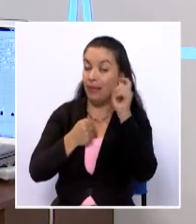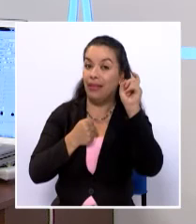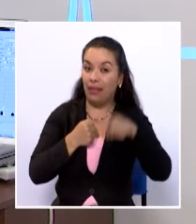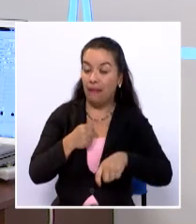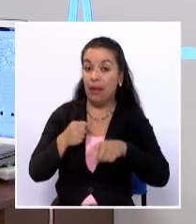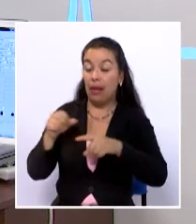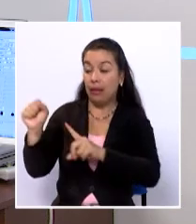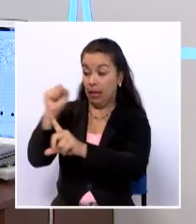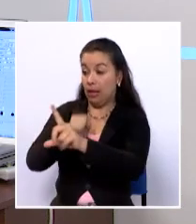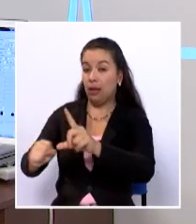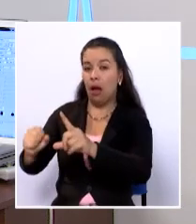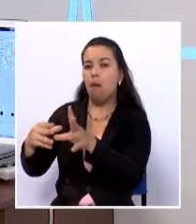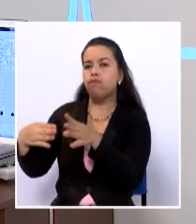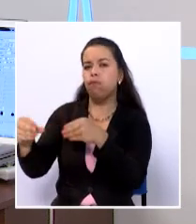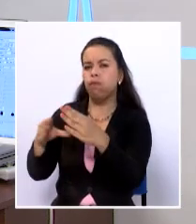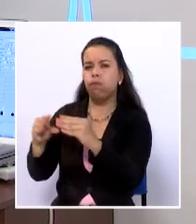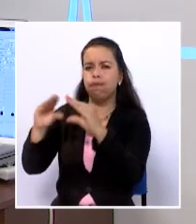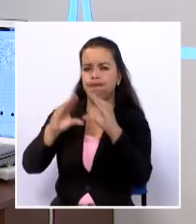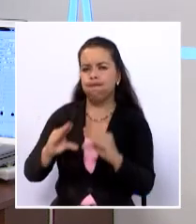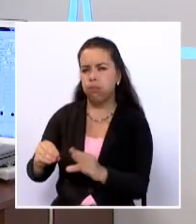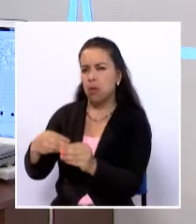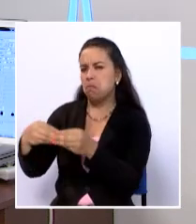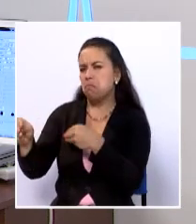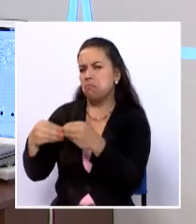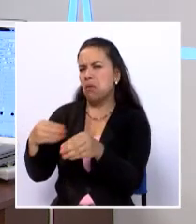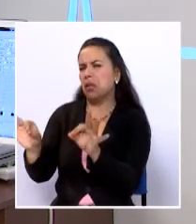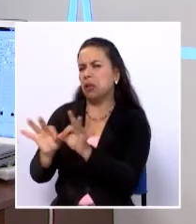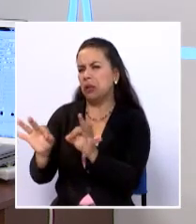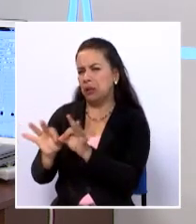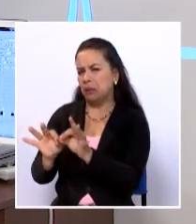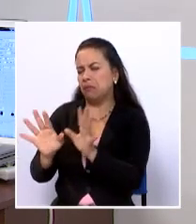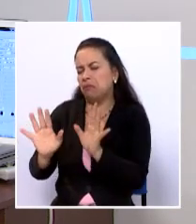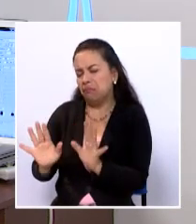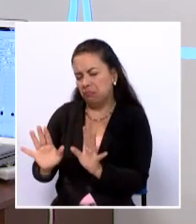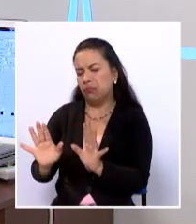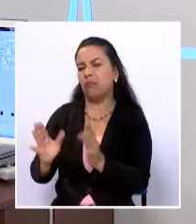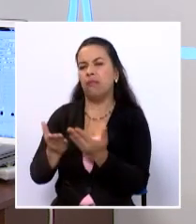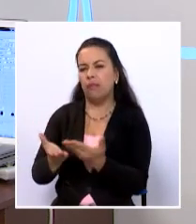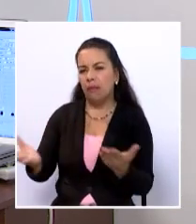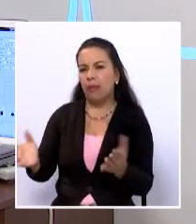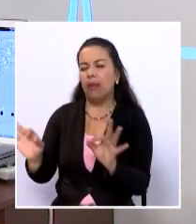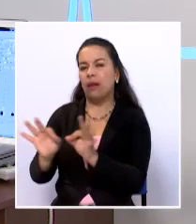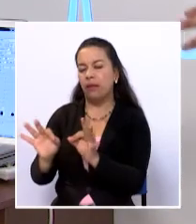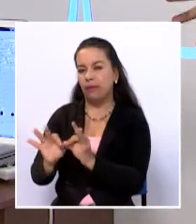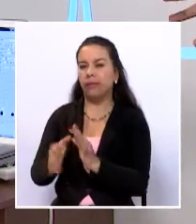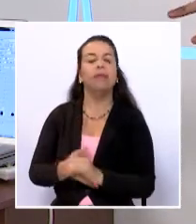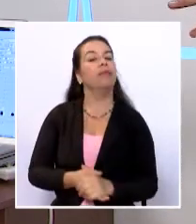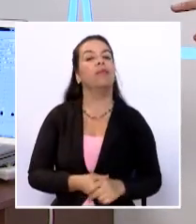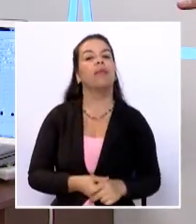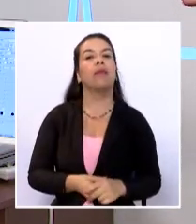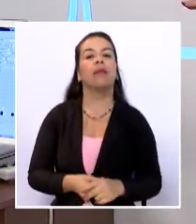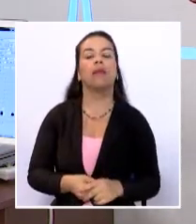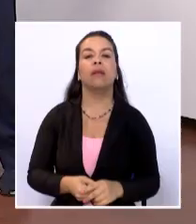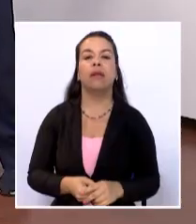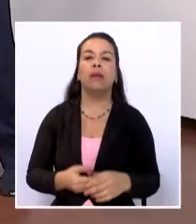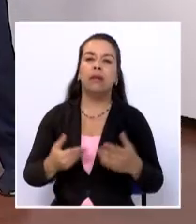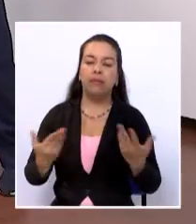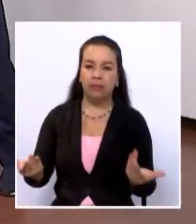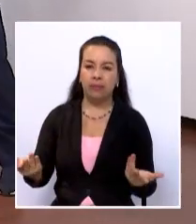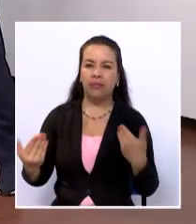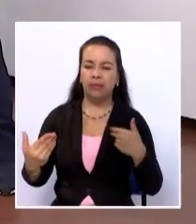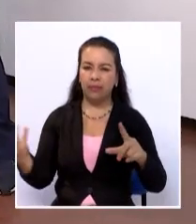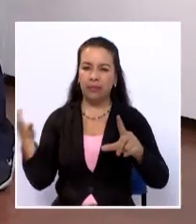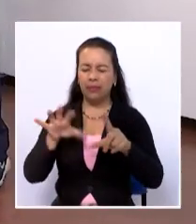tejidos blandos puede signos indirectos de fracturas de lesiones óseas es decir que para